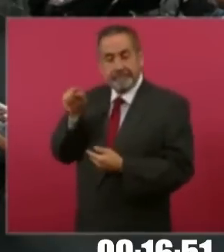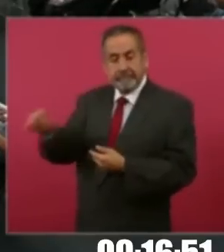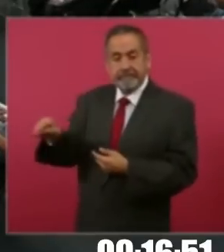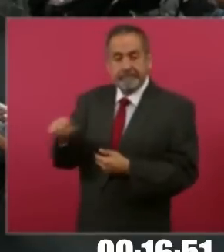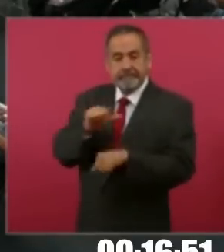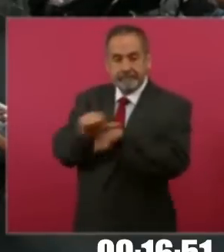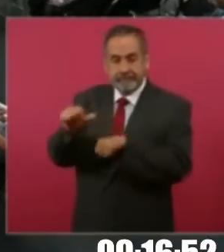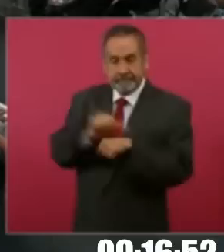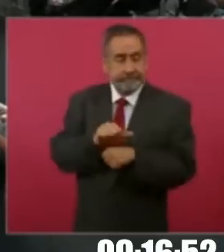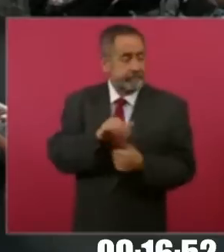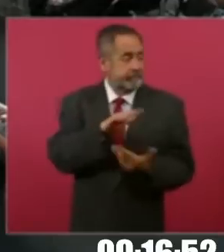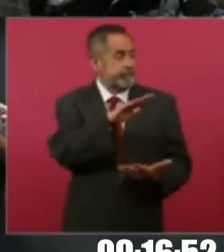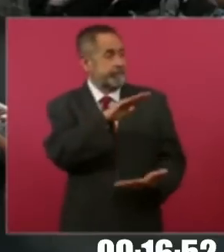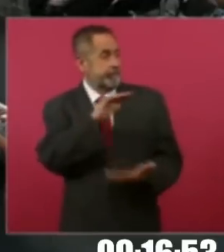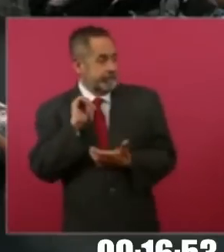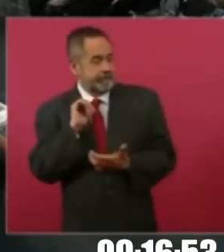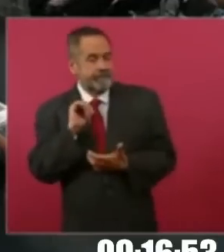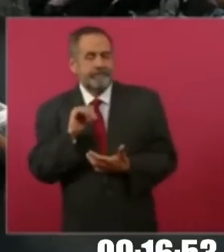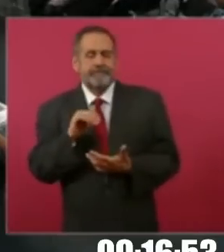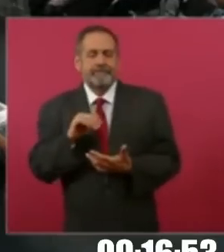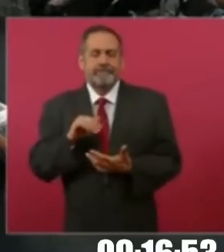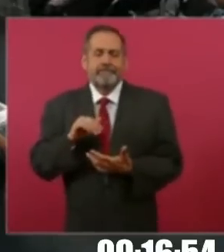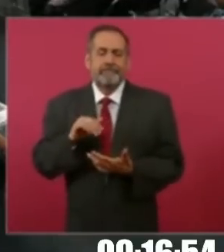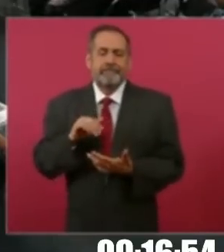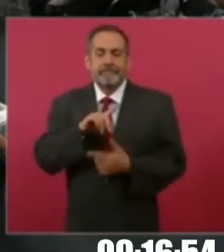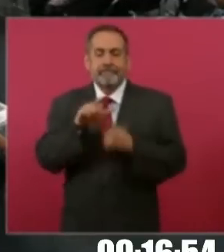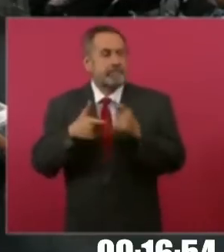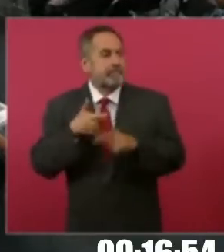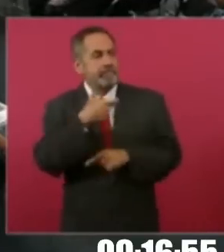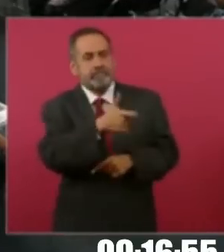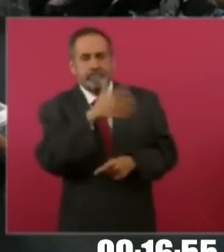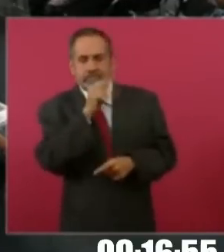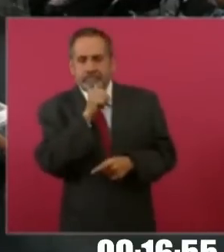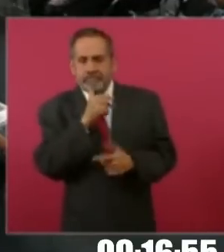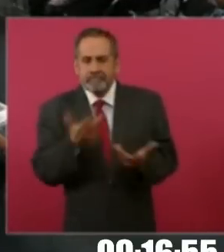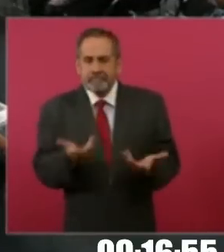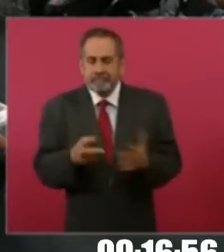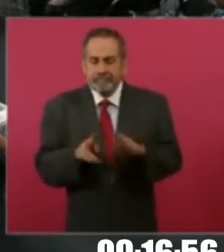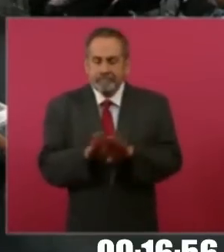no es como si Este nosotros